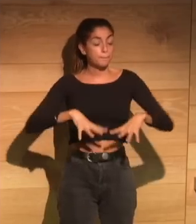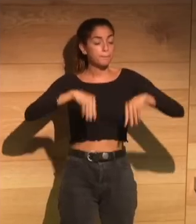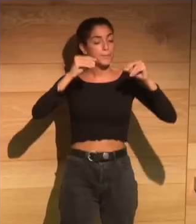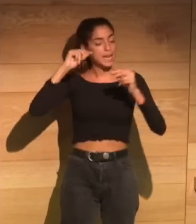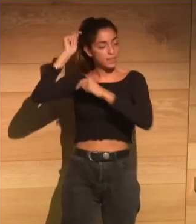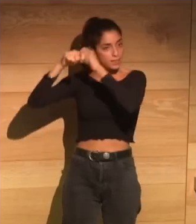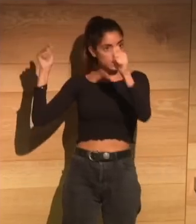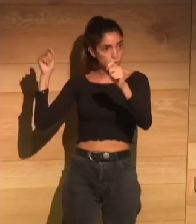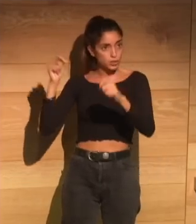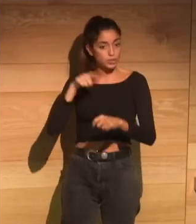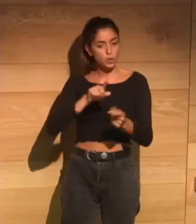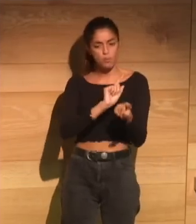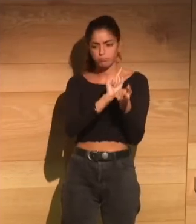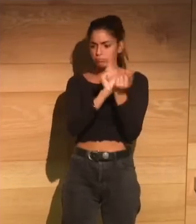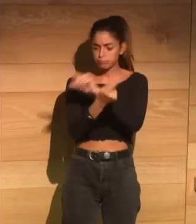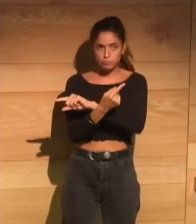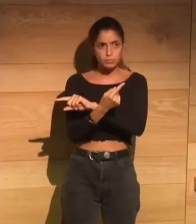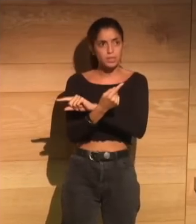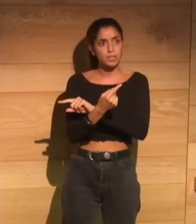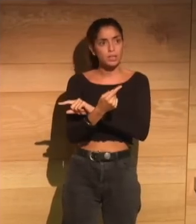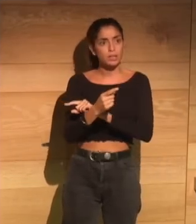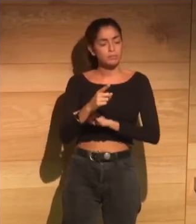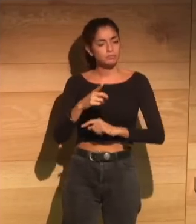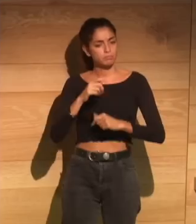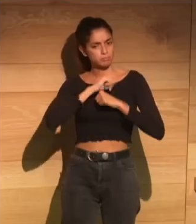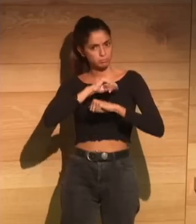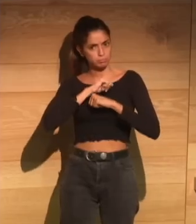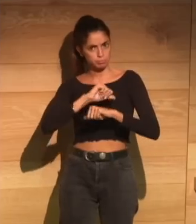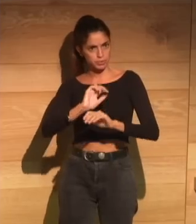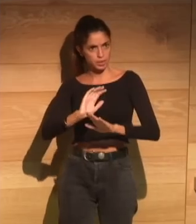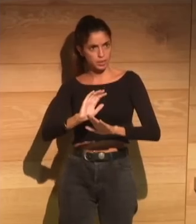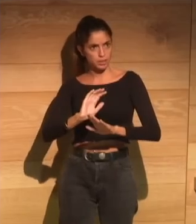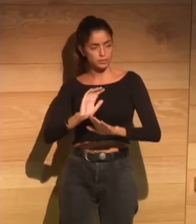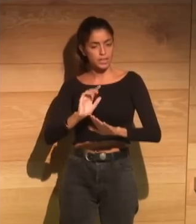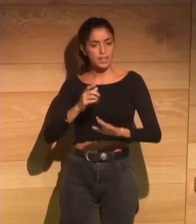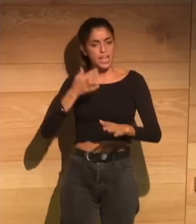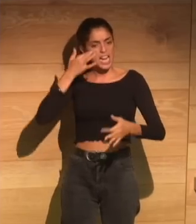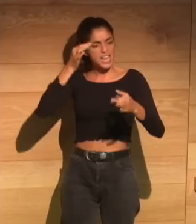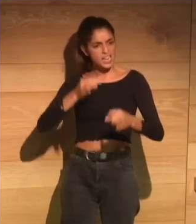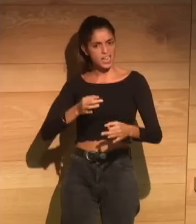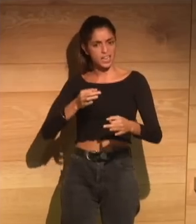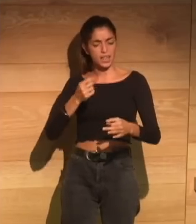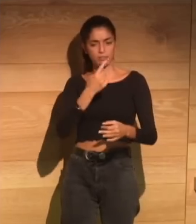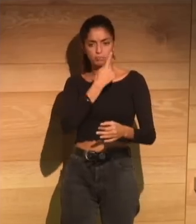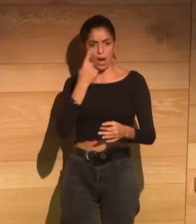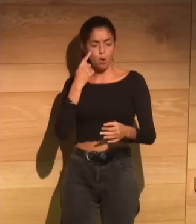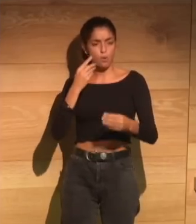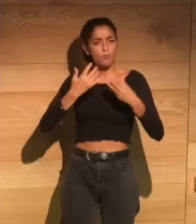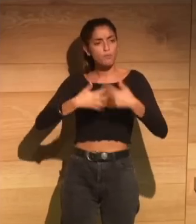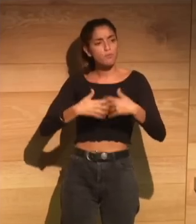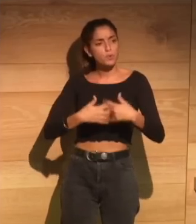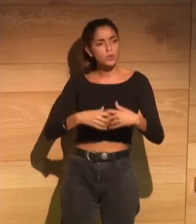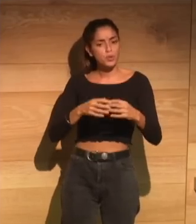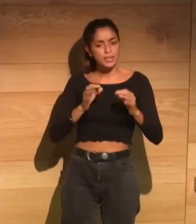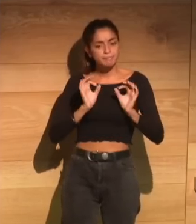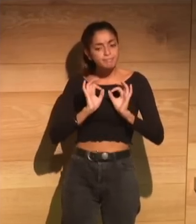cambio radical. Es cuando alguien se da cuenta de que, espera un momento, en la realidad nuestro ojo funciona de una manera determinada. Nosotros